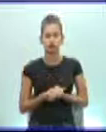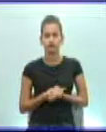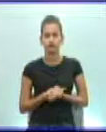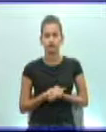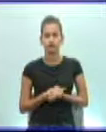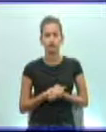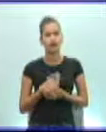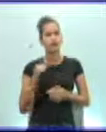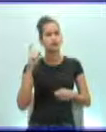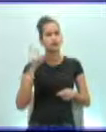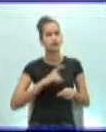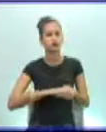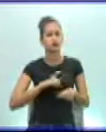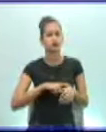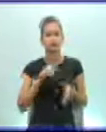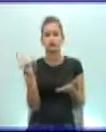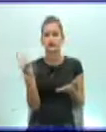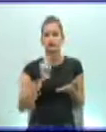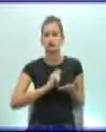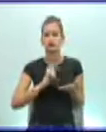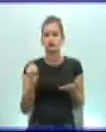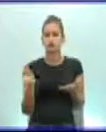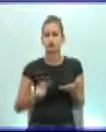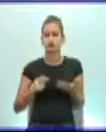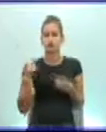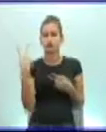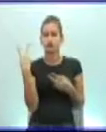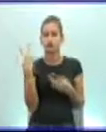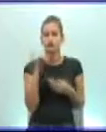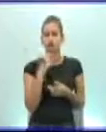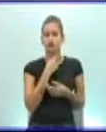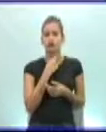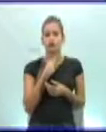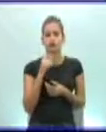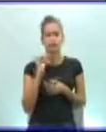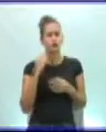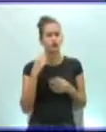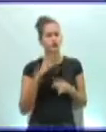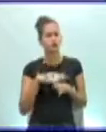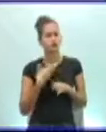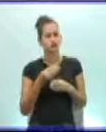Y les doy un breve tiempo para que copien estos dos ejemplos que les traigo y después lo analizamos.